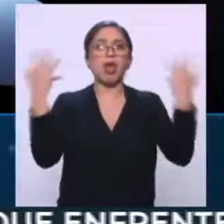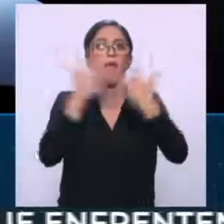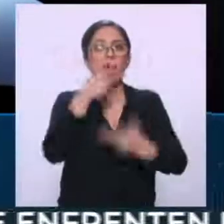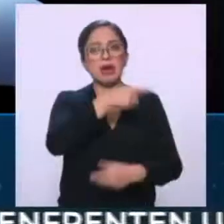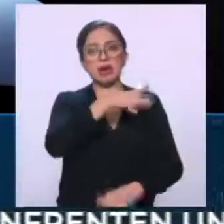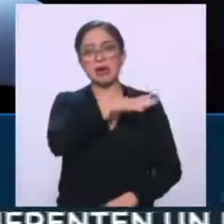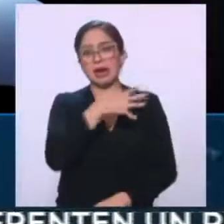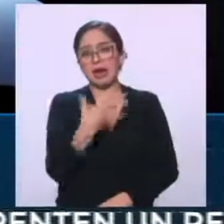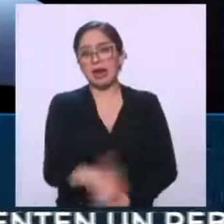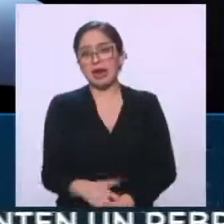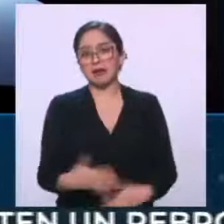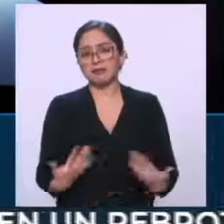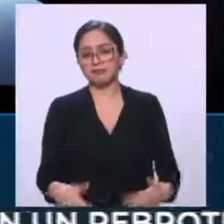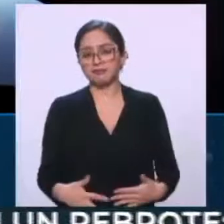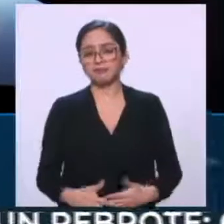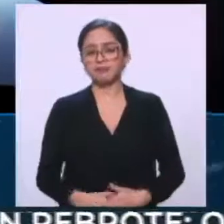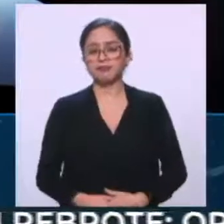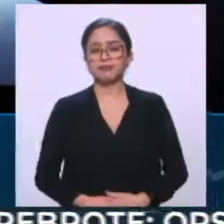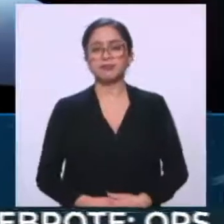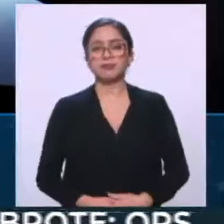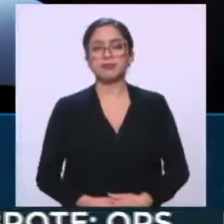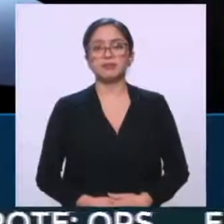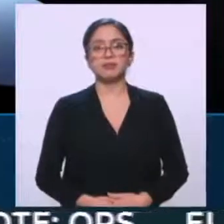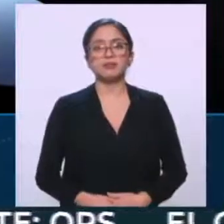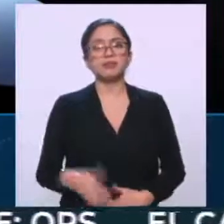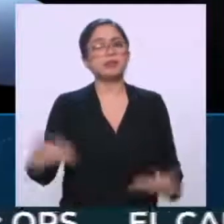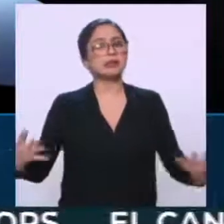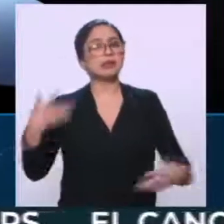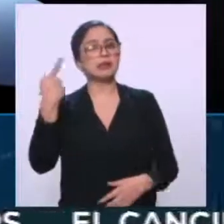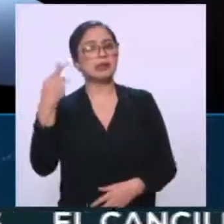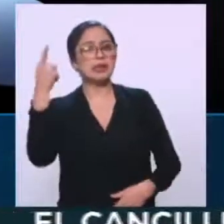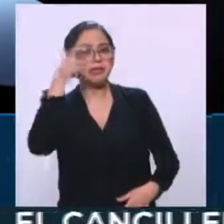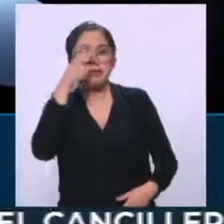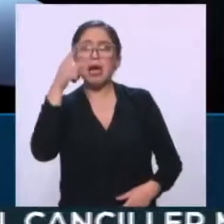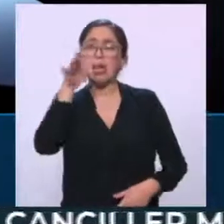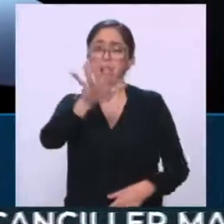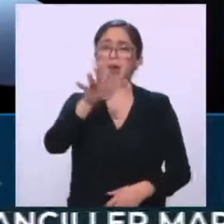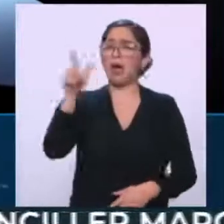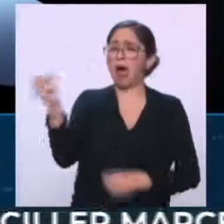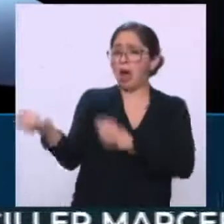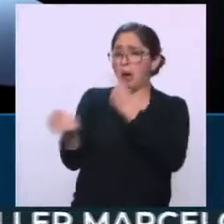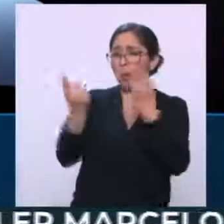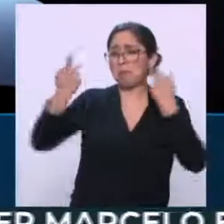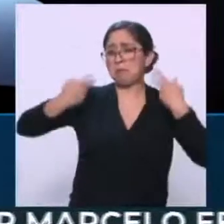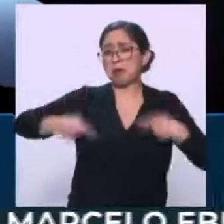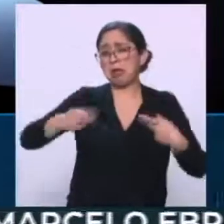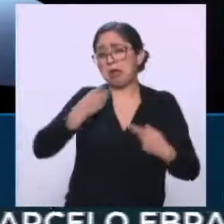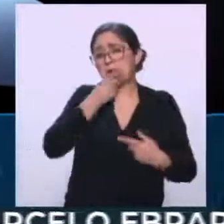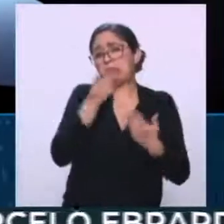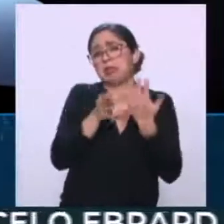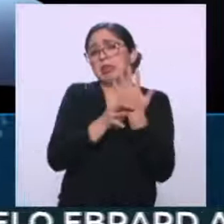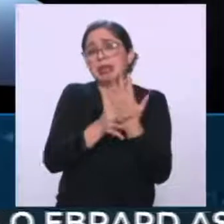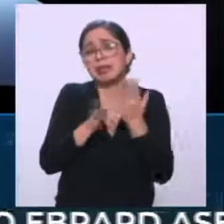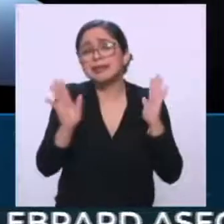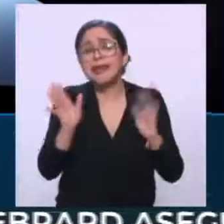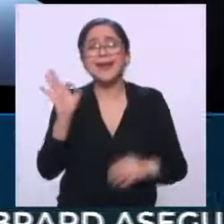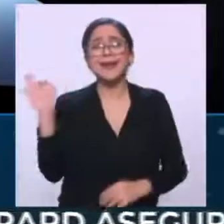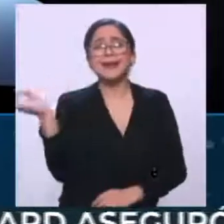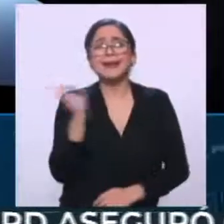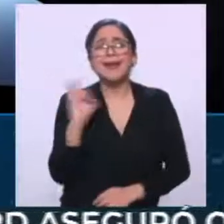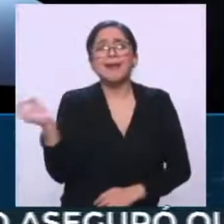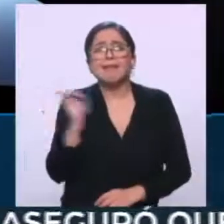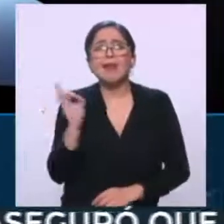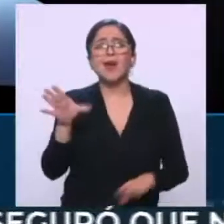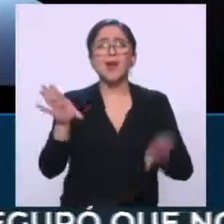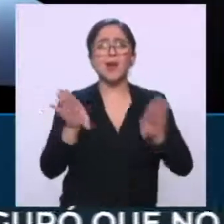Pues un equilibrio complicado se ve ahí. Algunos estaban interpretando que esto se dio como moneda